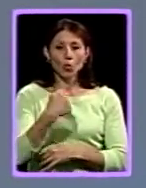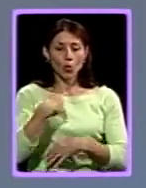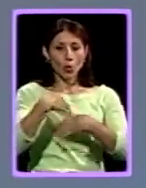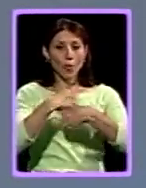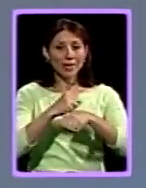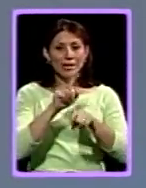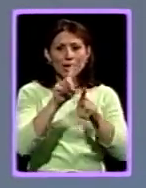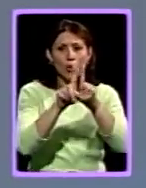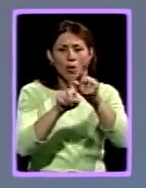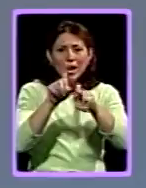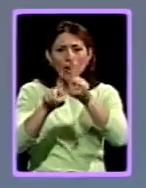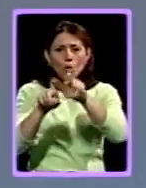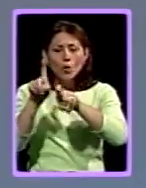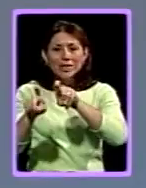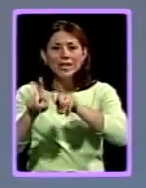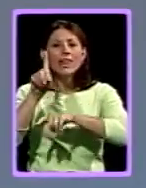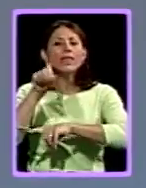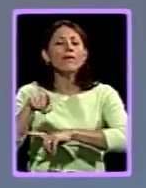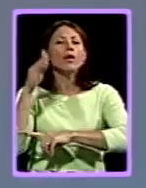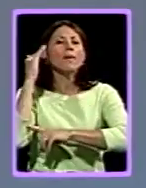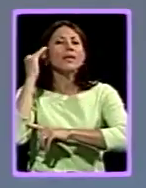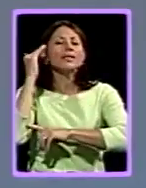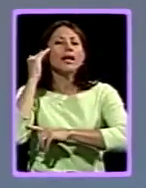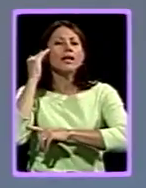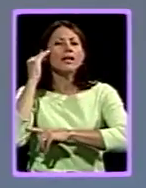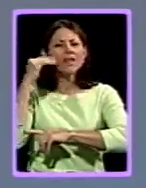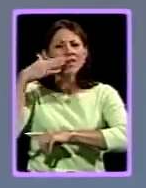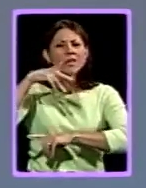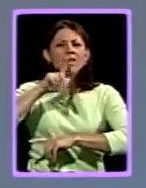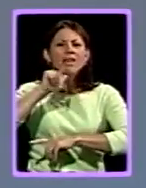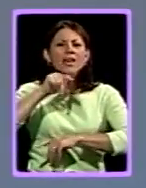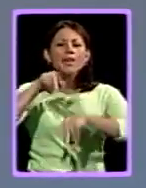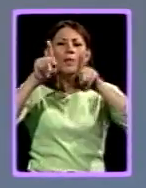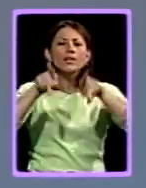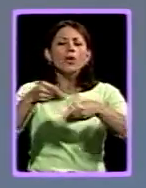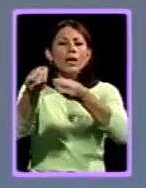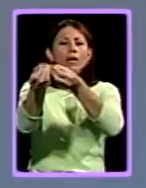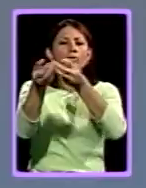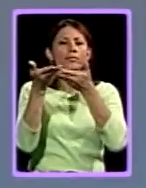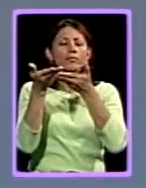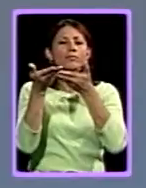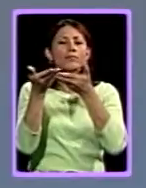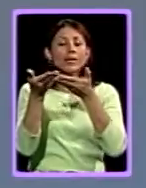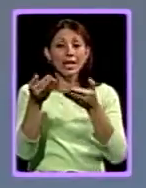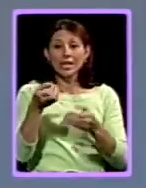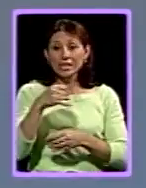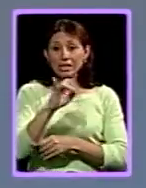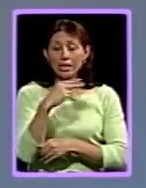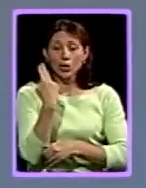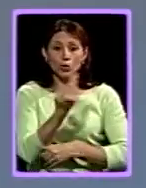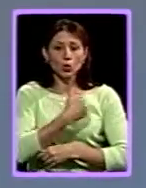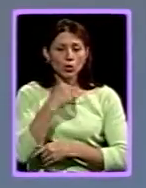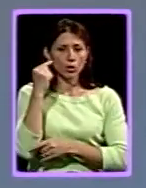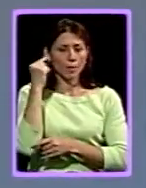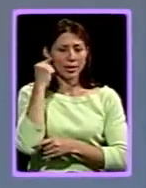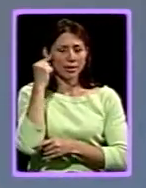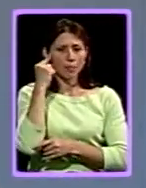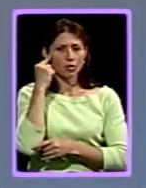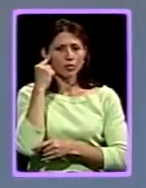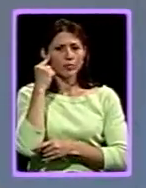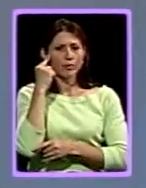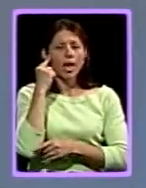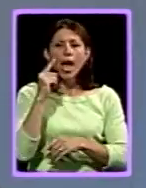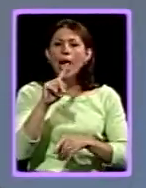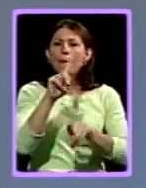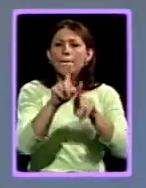encuesta, ¿verdad? Tiene que pensar en quién va a ser el informante. Y en este caso, pues digamos, si pensamos en entrevistar personas en